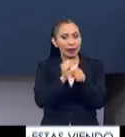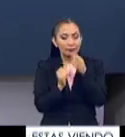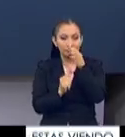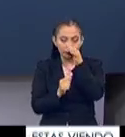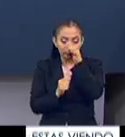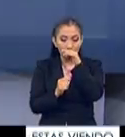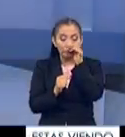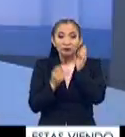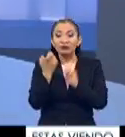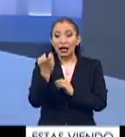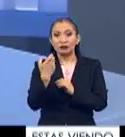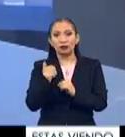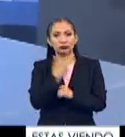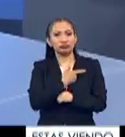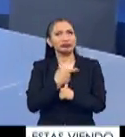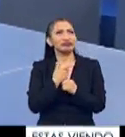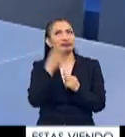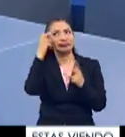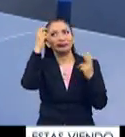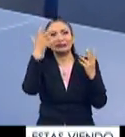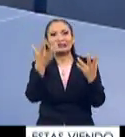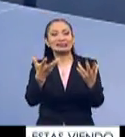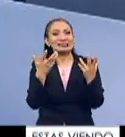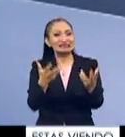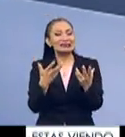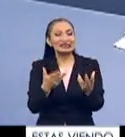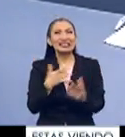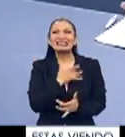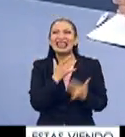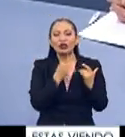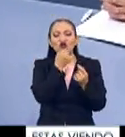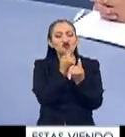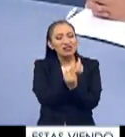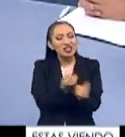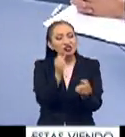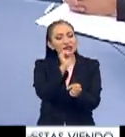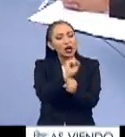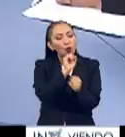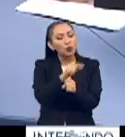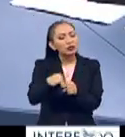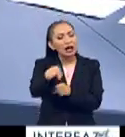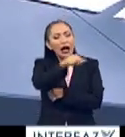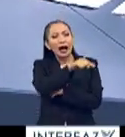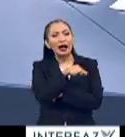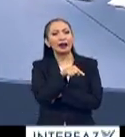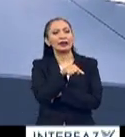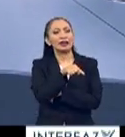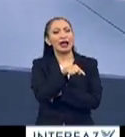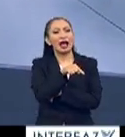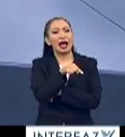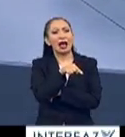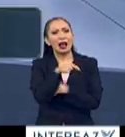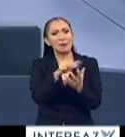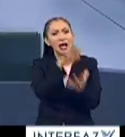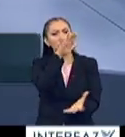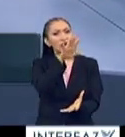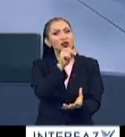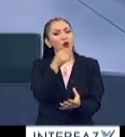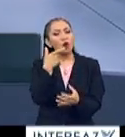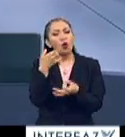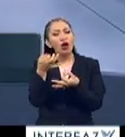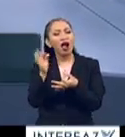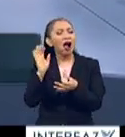eso me hace muchísima ilusión porque siento que los niños de secundaria en general no aprecian